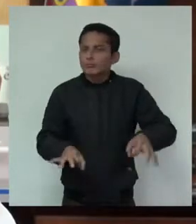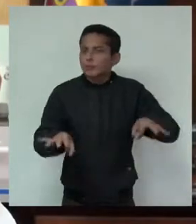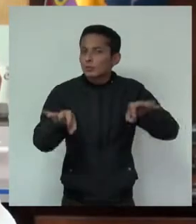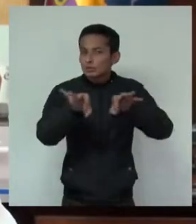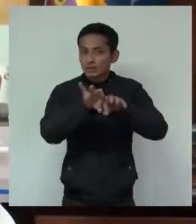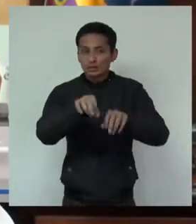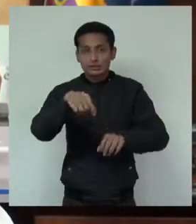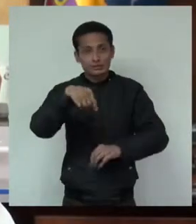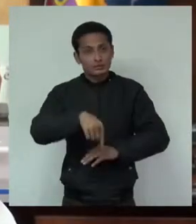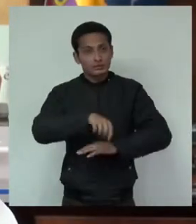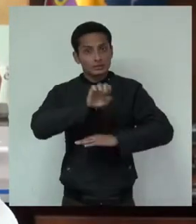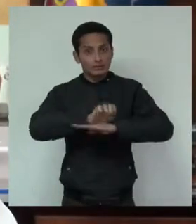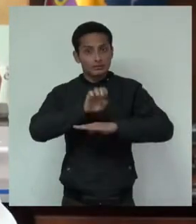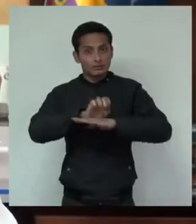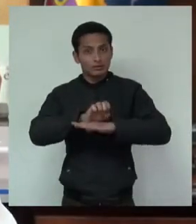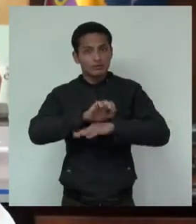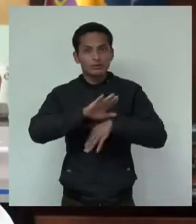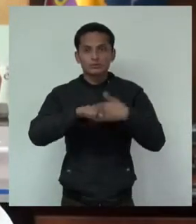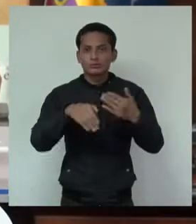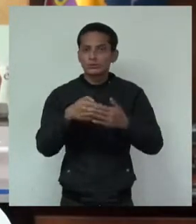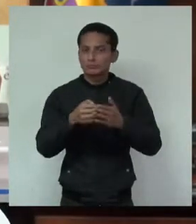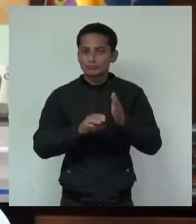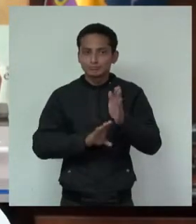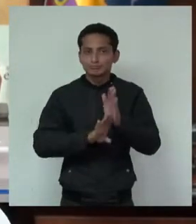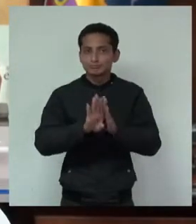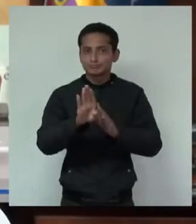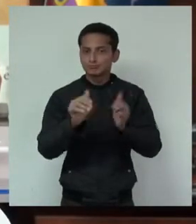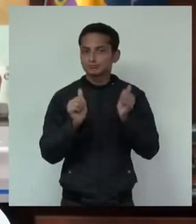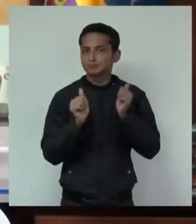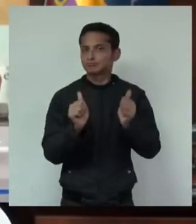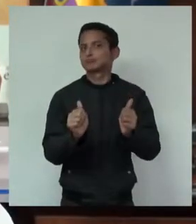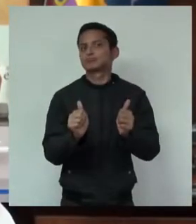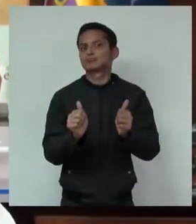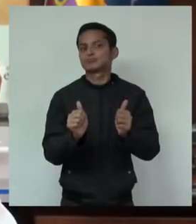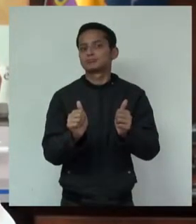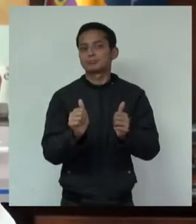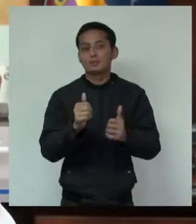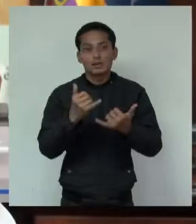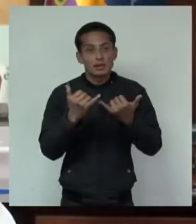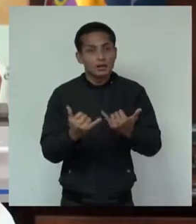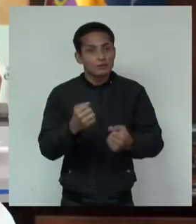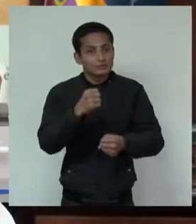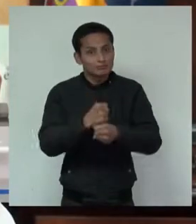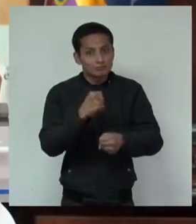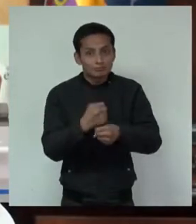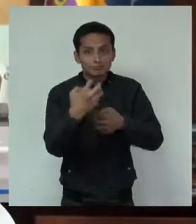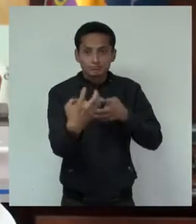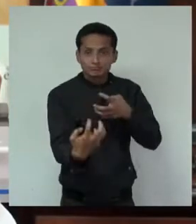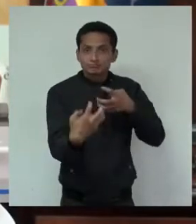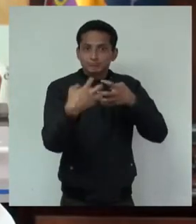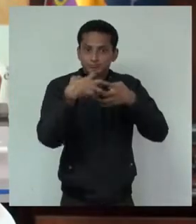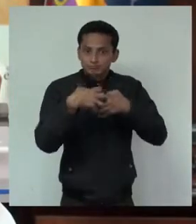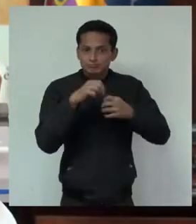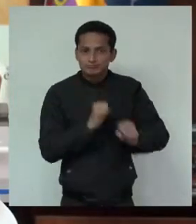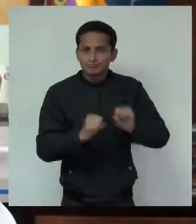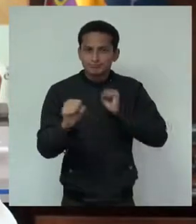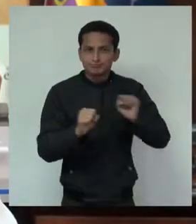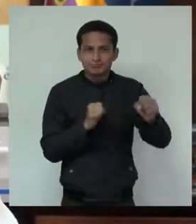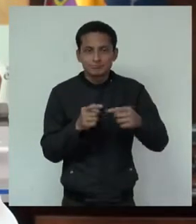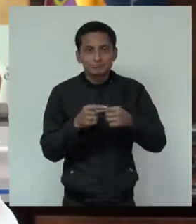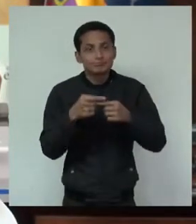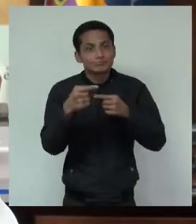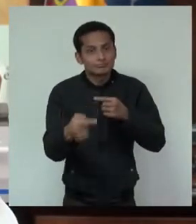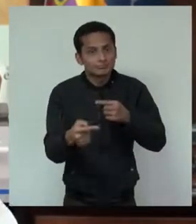son fundamentales para el éxito de las próximas elecciones. Trabajemos para que las mismas sean